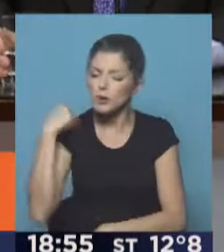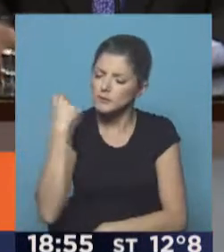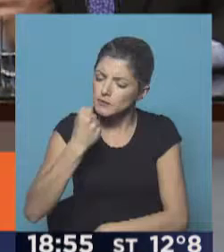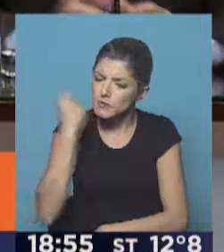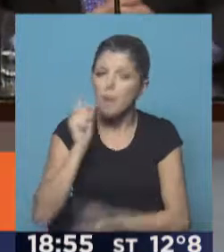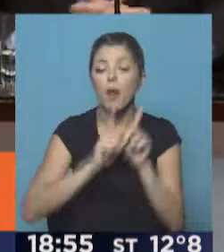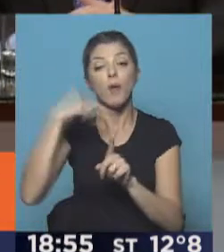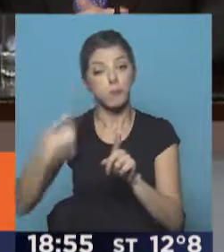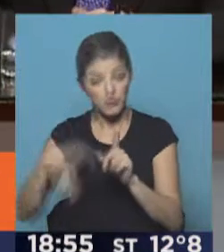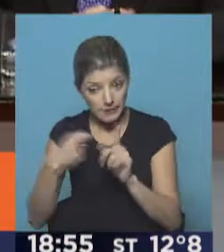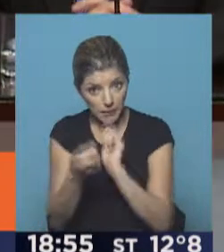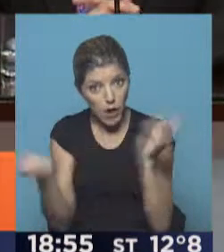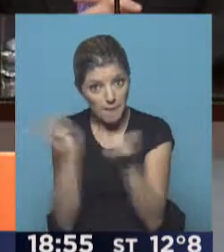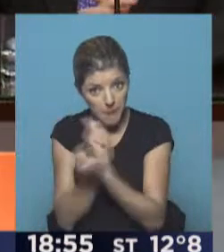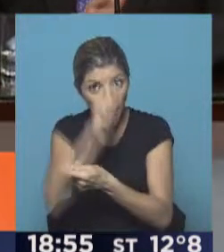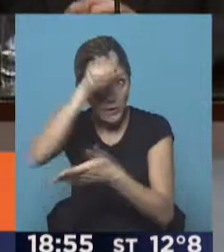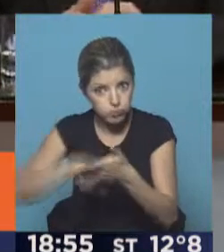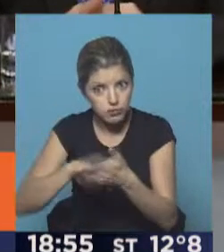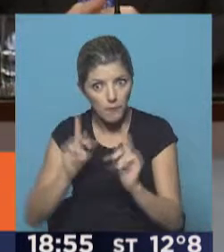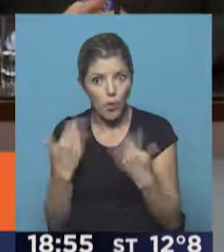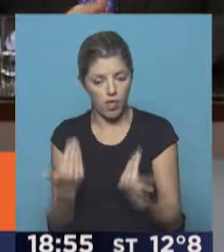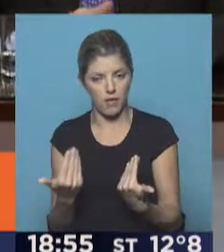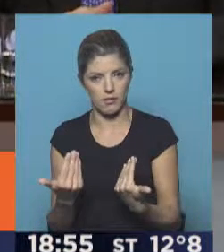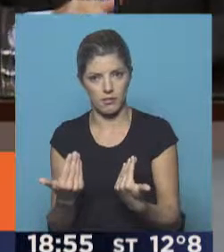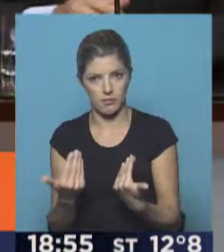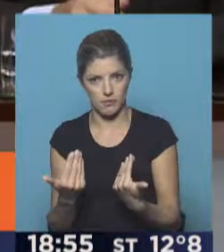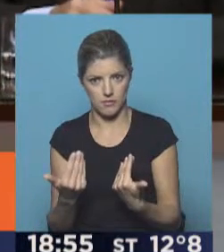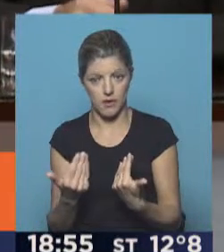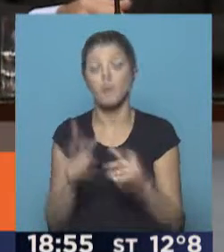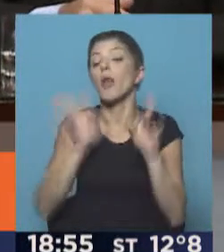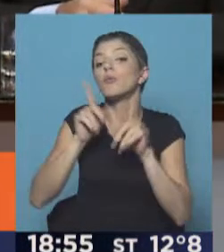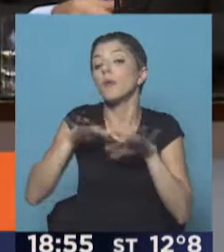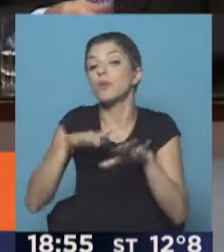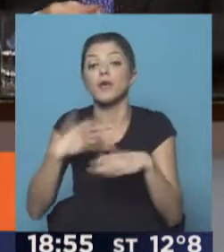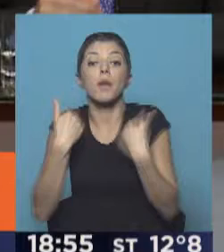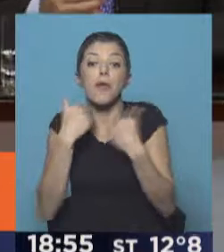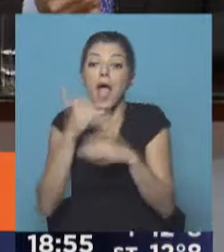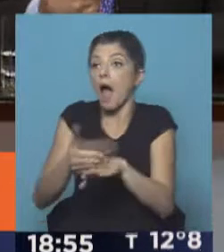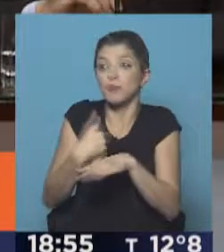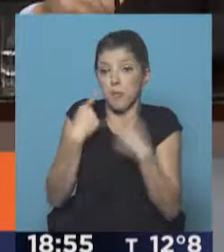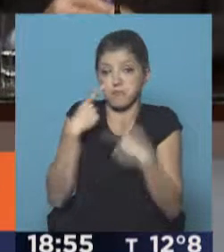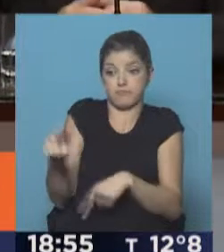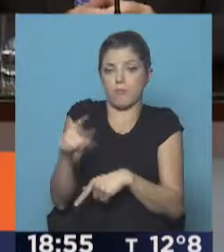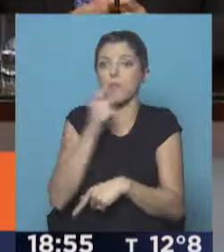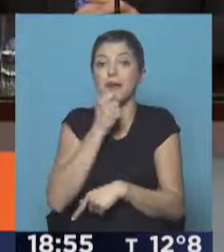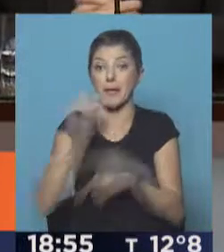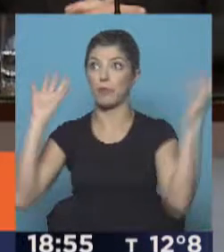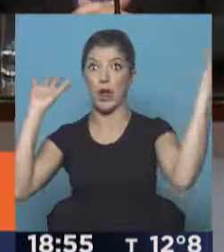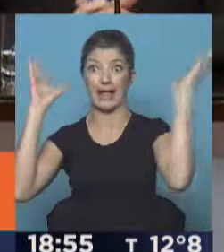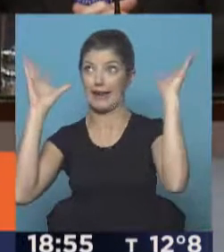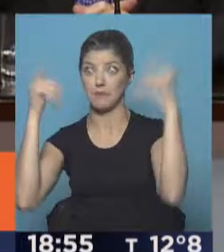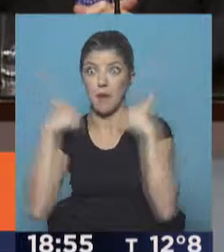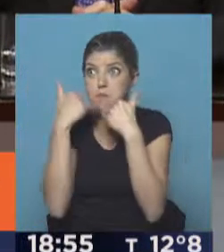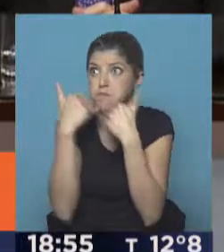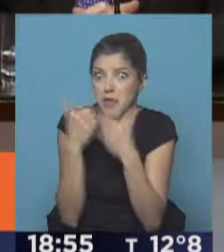cosas que tengamos que ir corrigiendo por circunstancias que no conocíamos de antemano, como puede haber sido el clima de lo que iba a ser